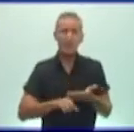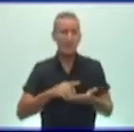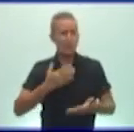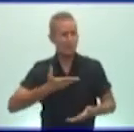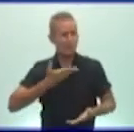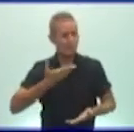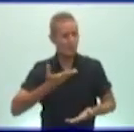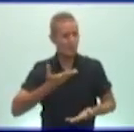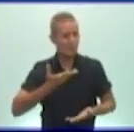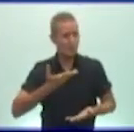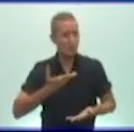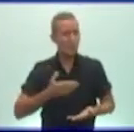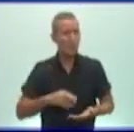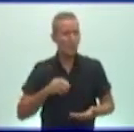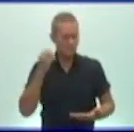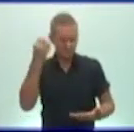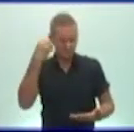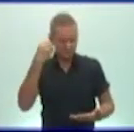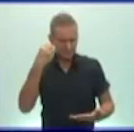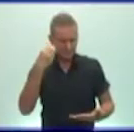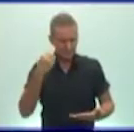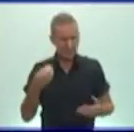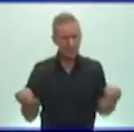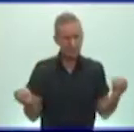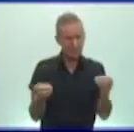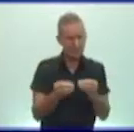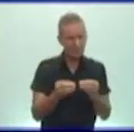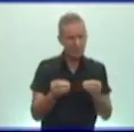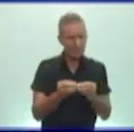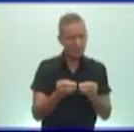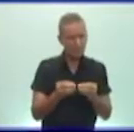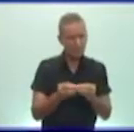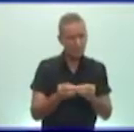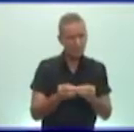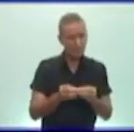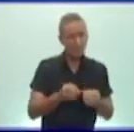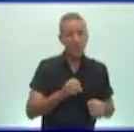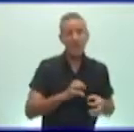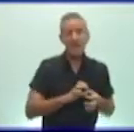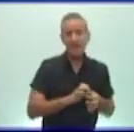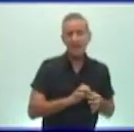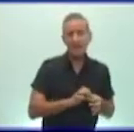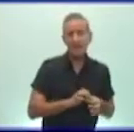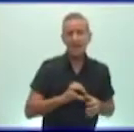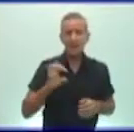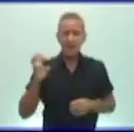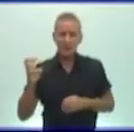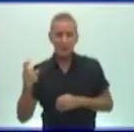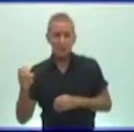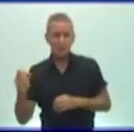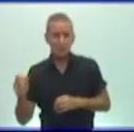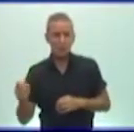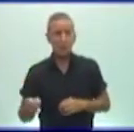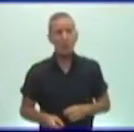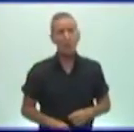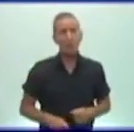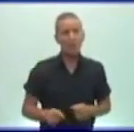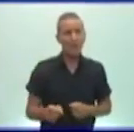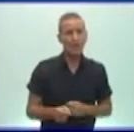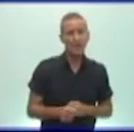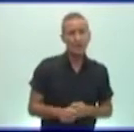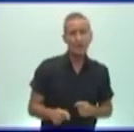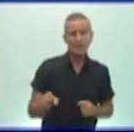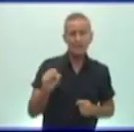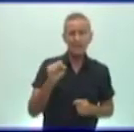el reconocimiento de la concordancia en género y número entre sustantivo y adjetivo, y la